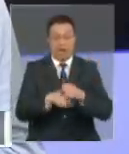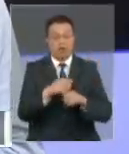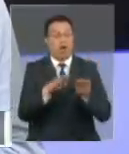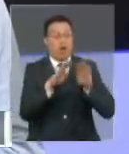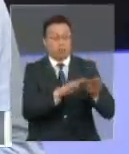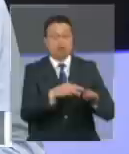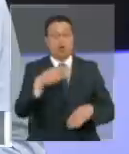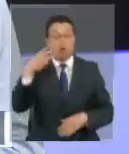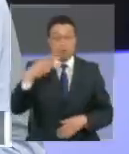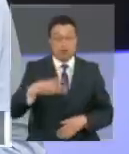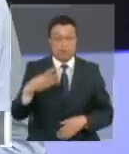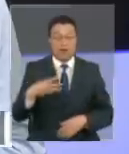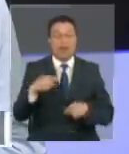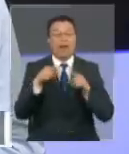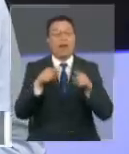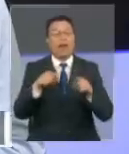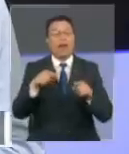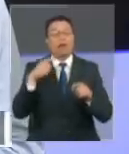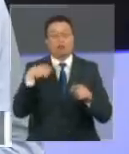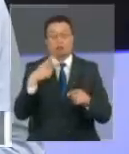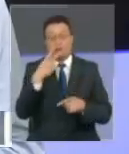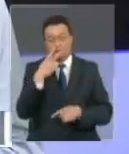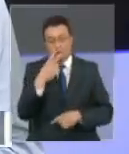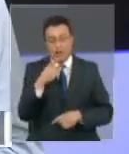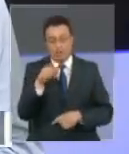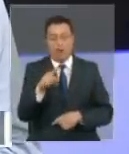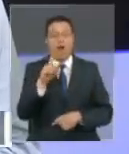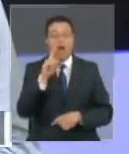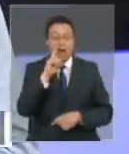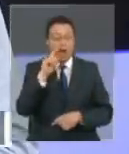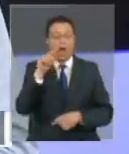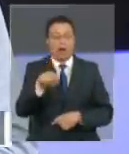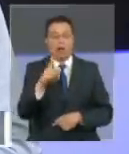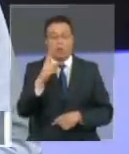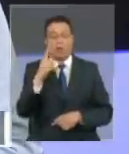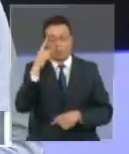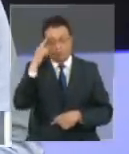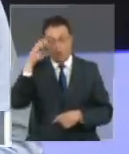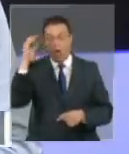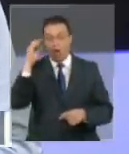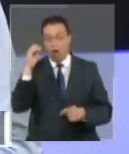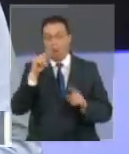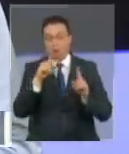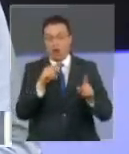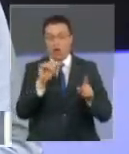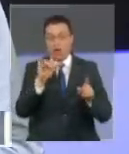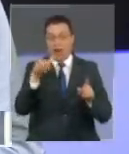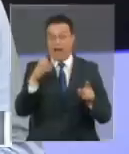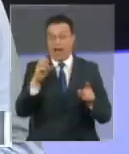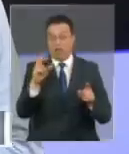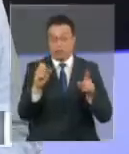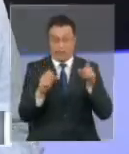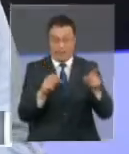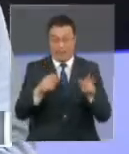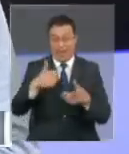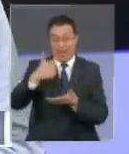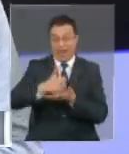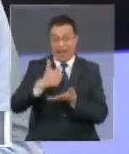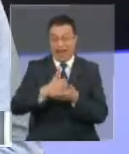apoyo de la municipalidad, lo que yo veo es que aquí lo que hay es una posición respecto del alcalde Jadue de